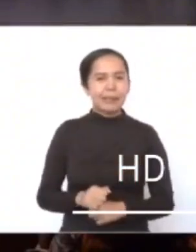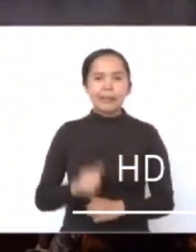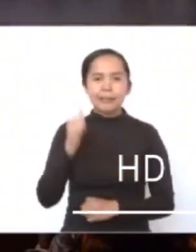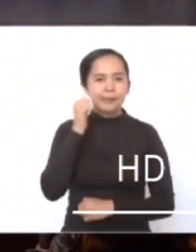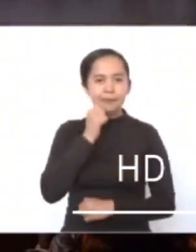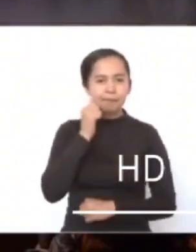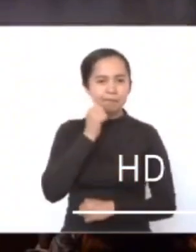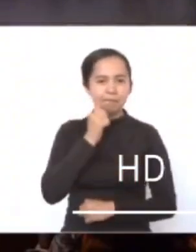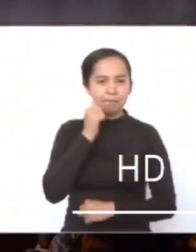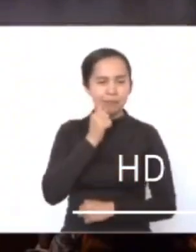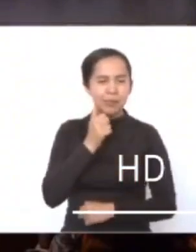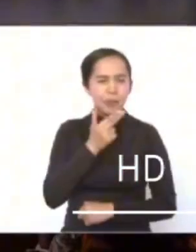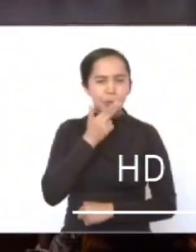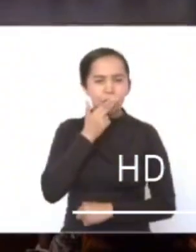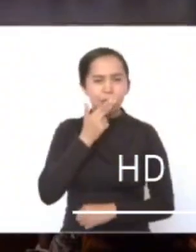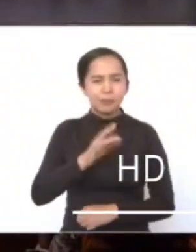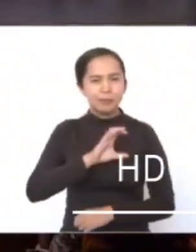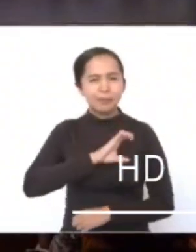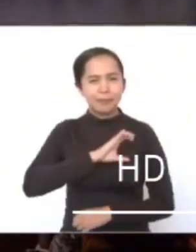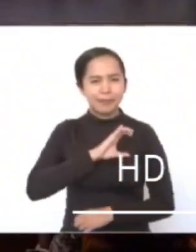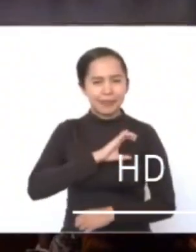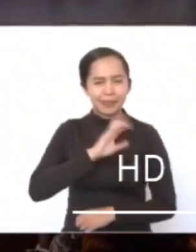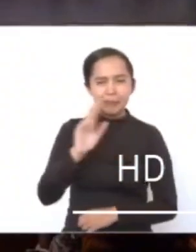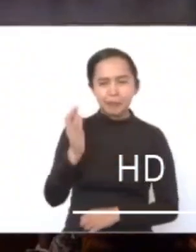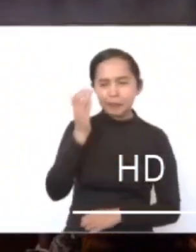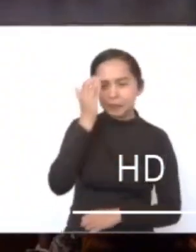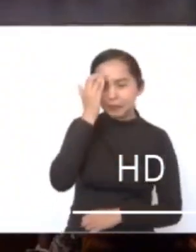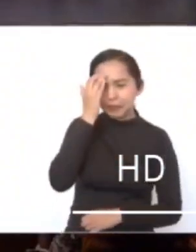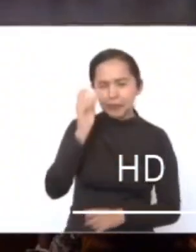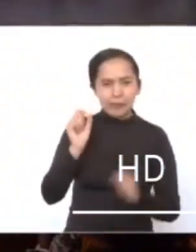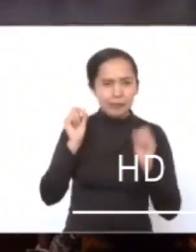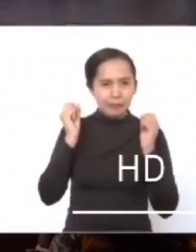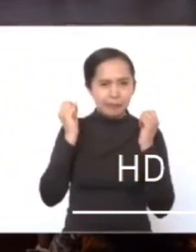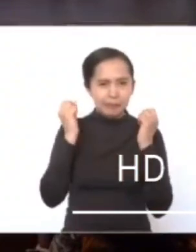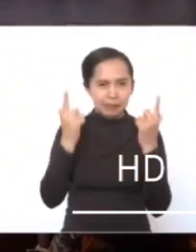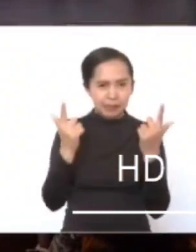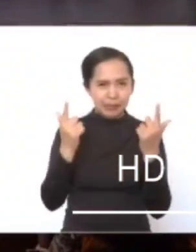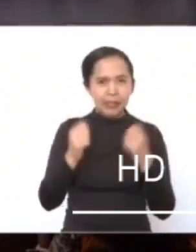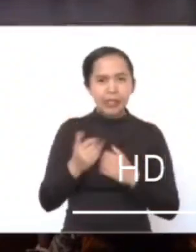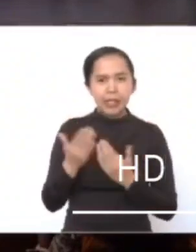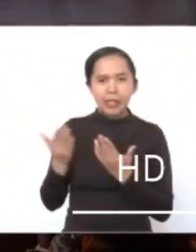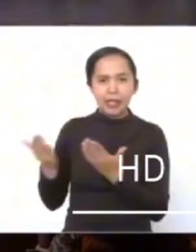mucho cariño, con reconocimiento, con admiración a